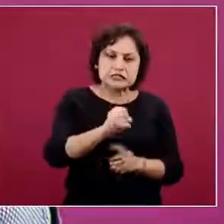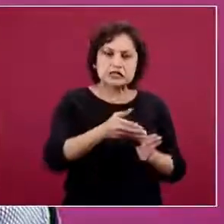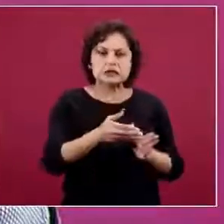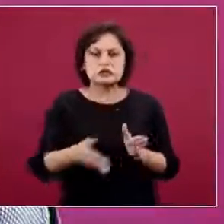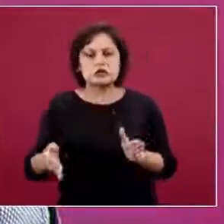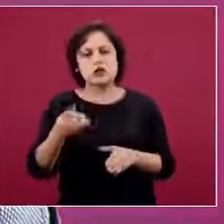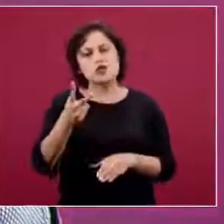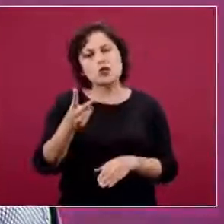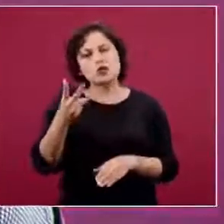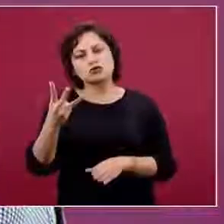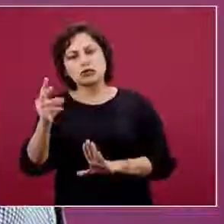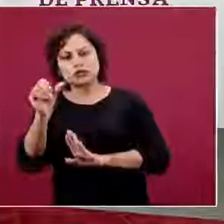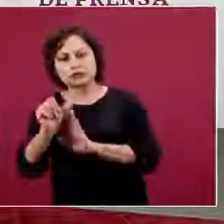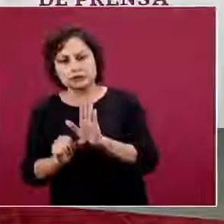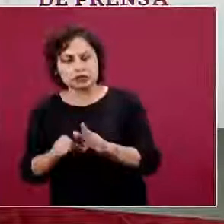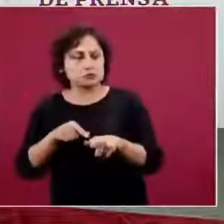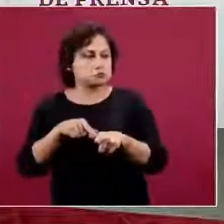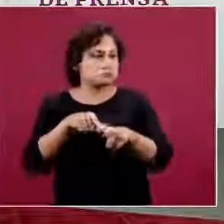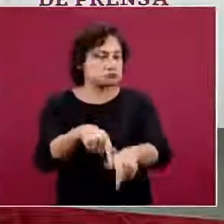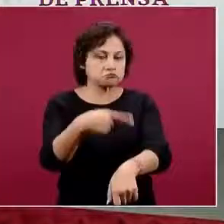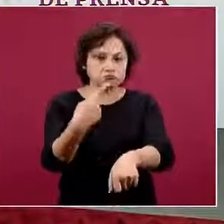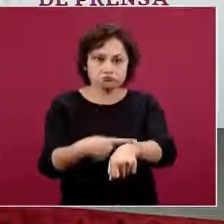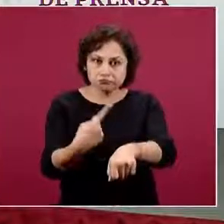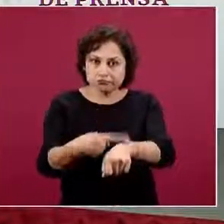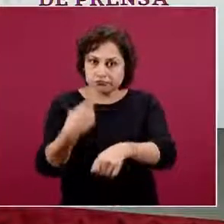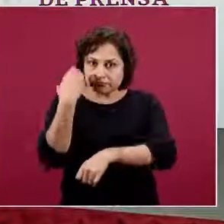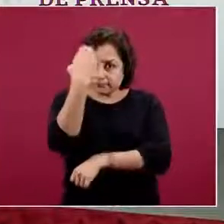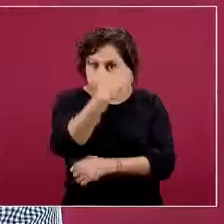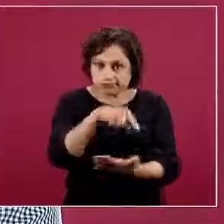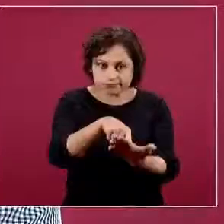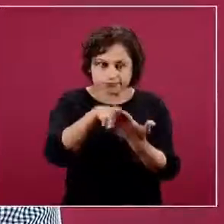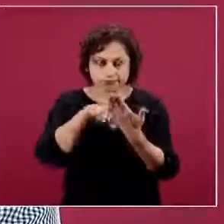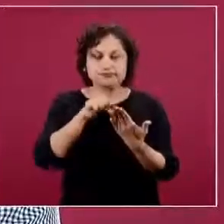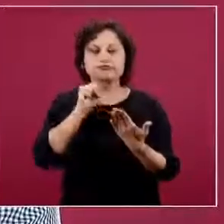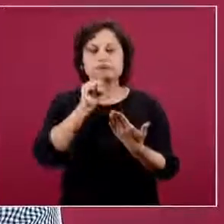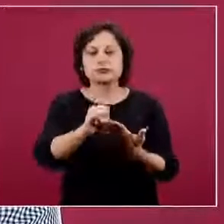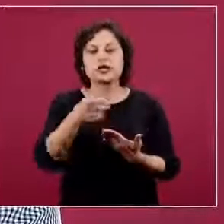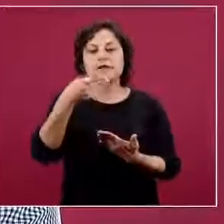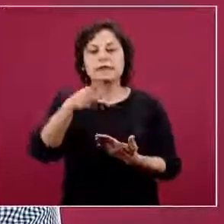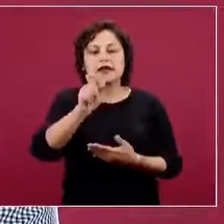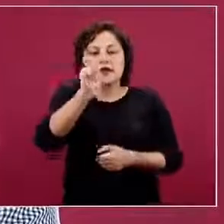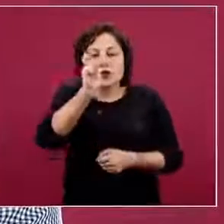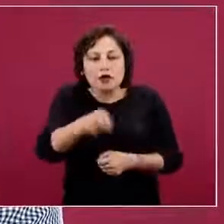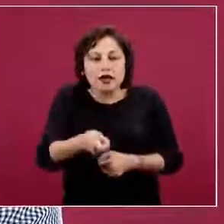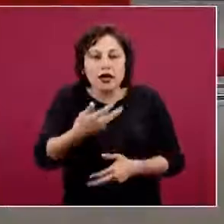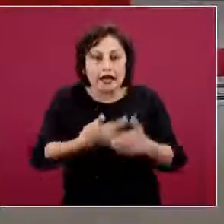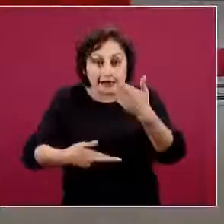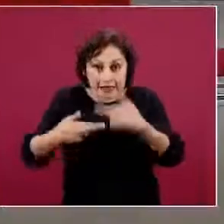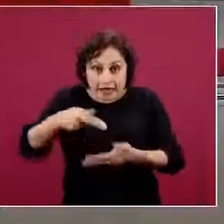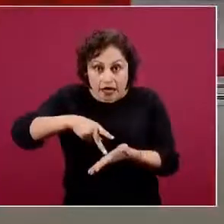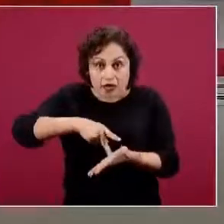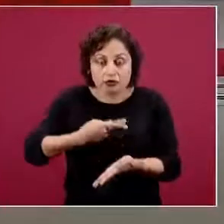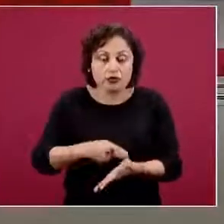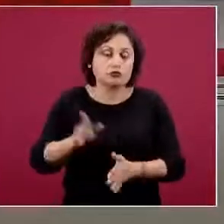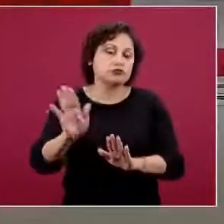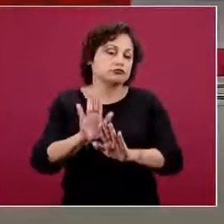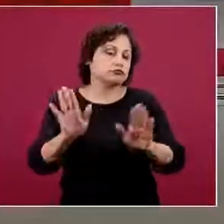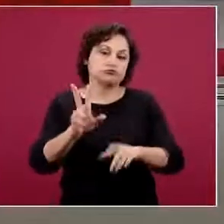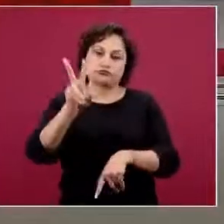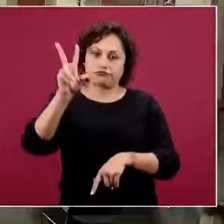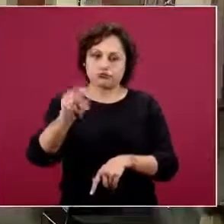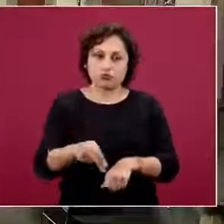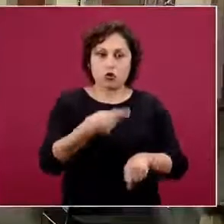3 meses inclusive, pero no significa una reinfección, sino significa que el virus que infectó en la primera ocasión y que produjo